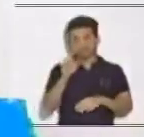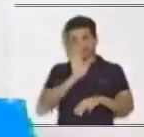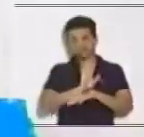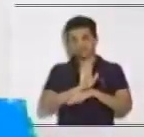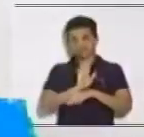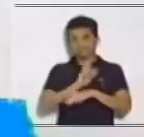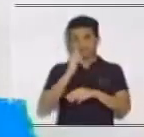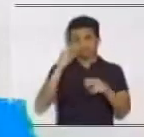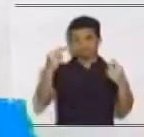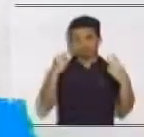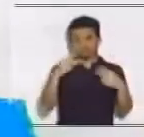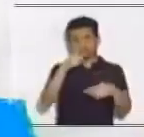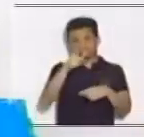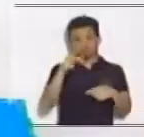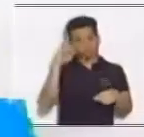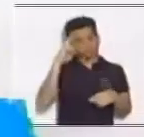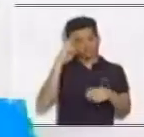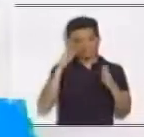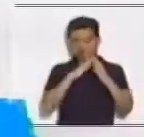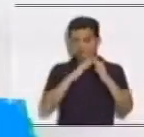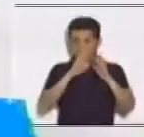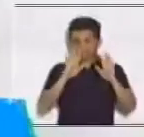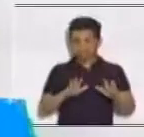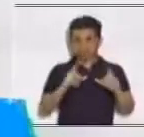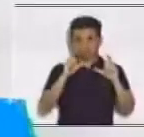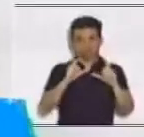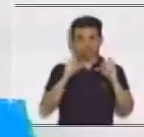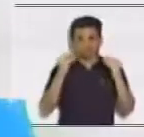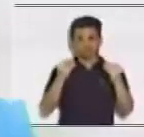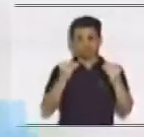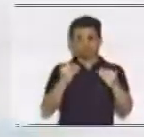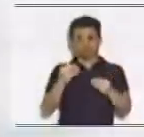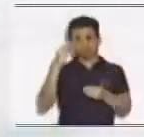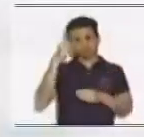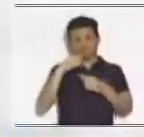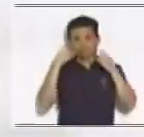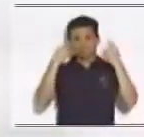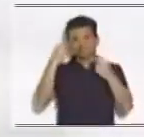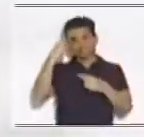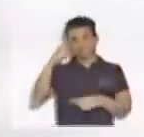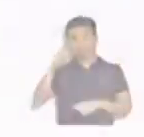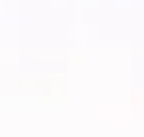emisión. Y recuérdense, quédense en casa y cuídense. Pasen muy buen día.